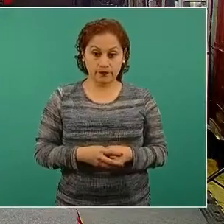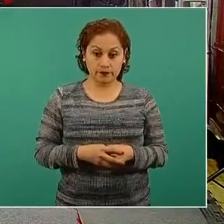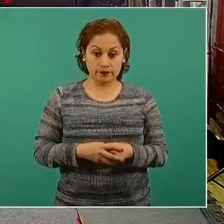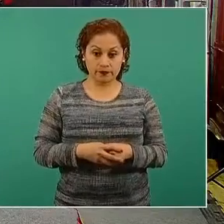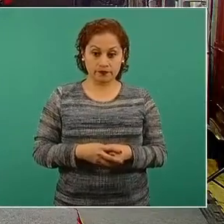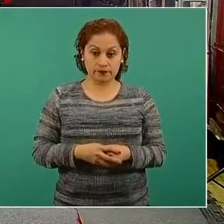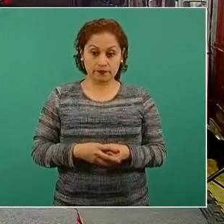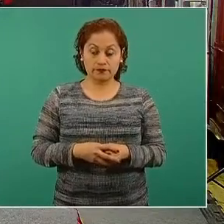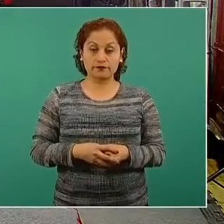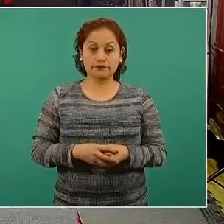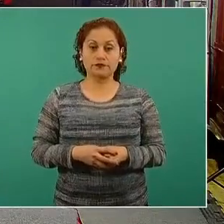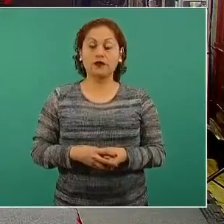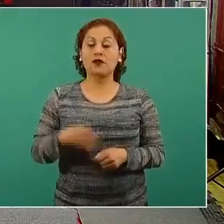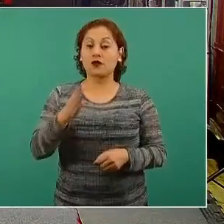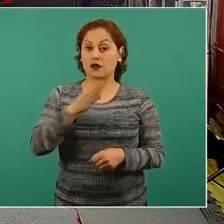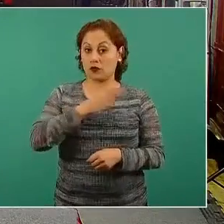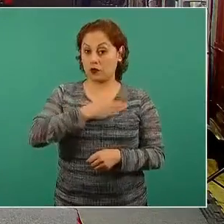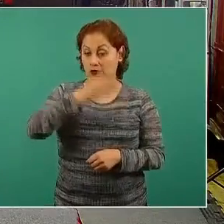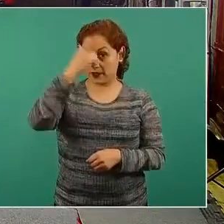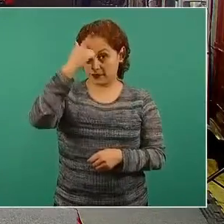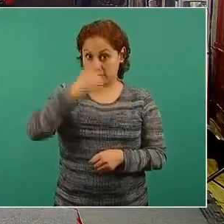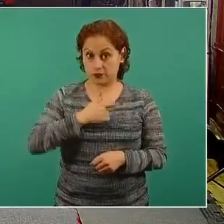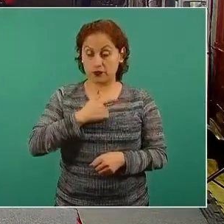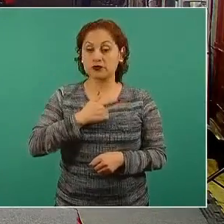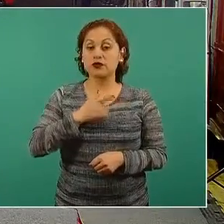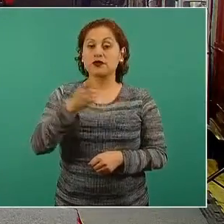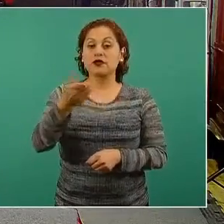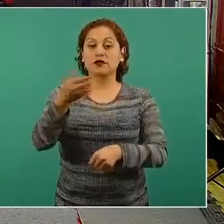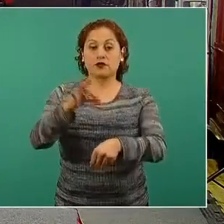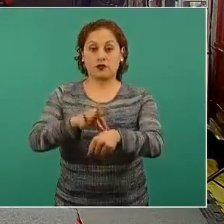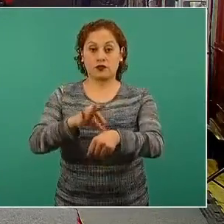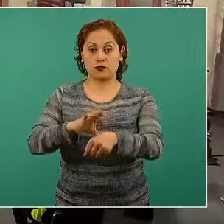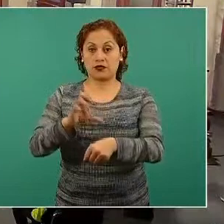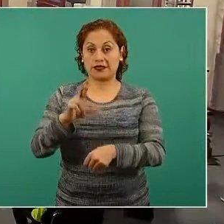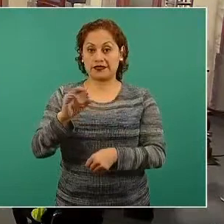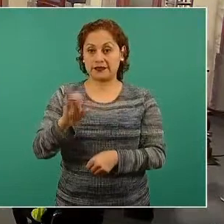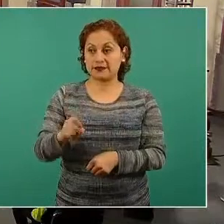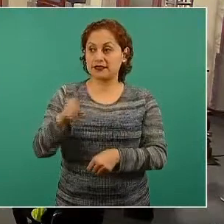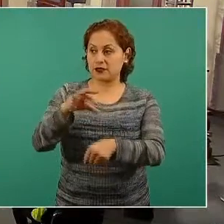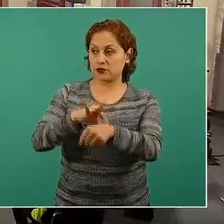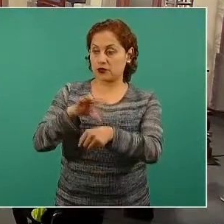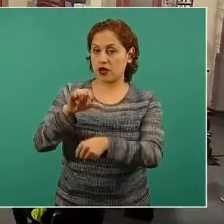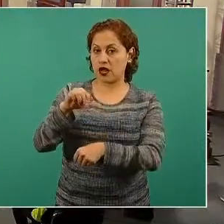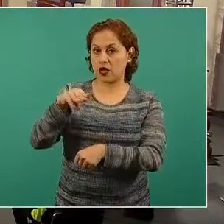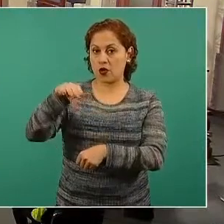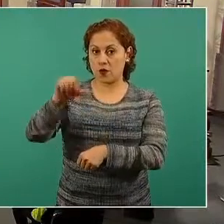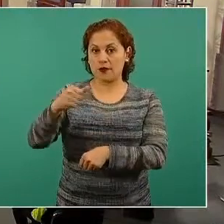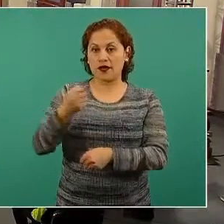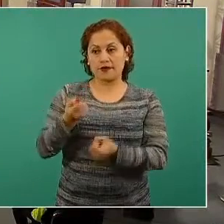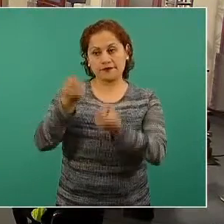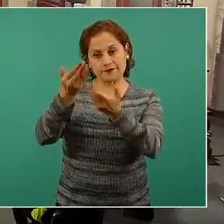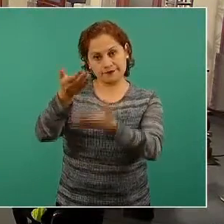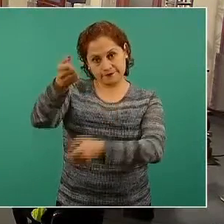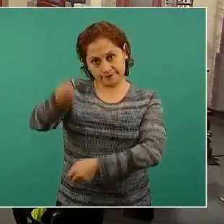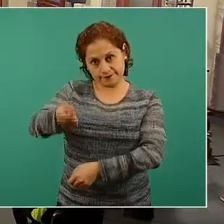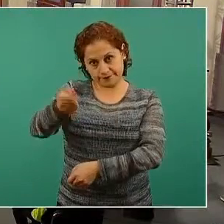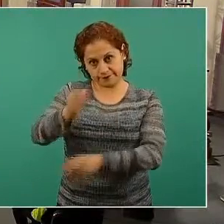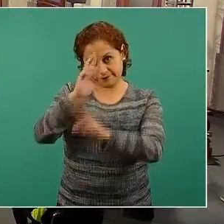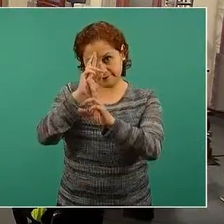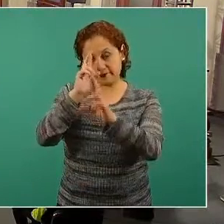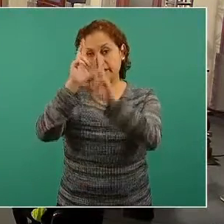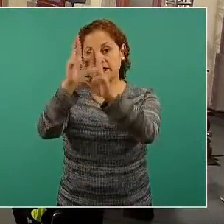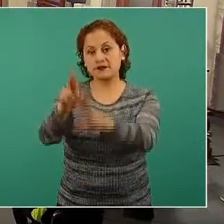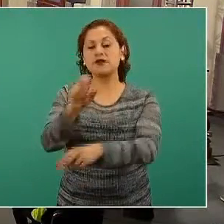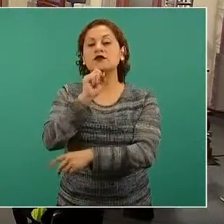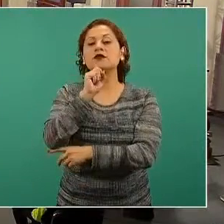Gracias. Buenas noches, doctor Cristian, doctora Salomía, buenas noches. Le mandamos un saludo con mucho respeto al presidente